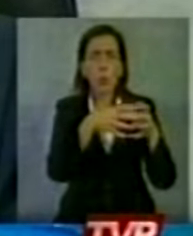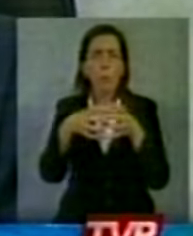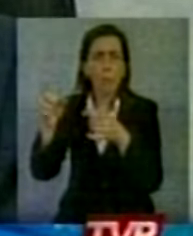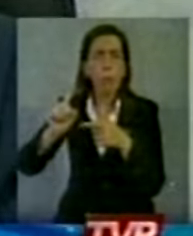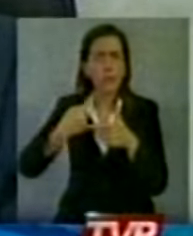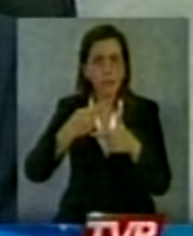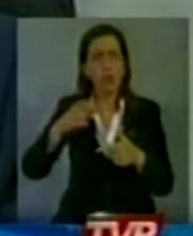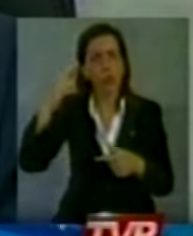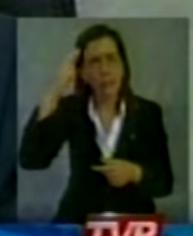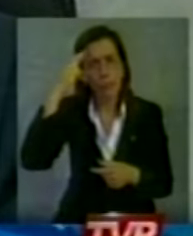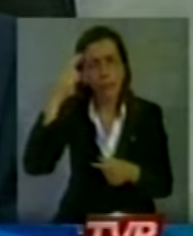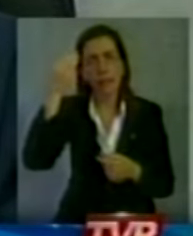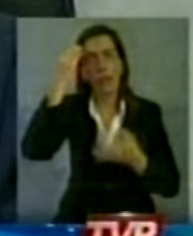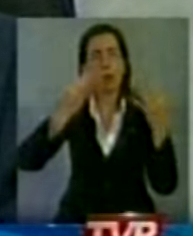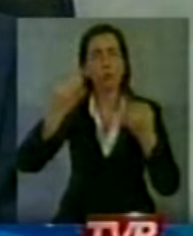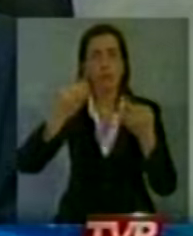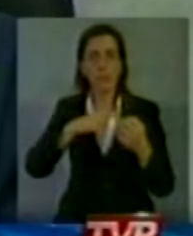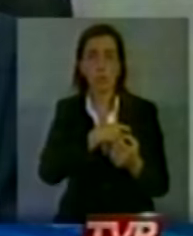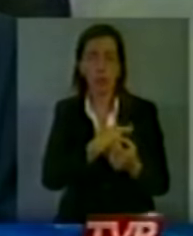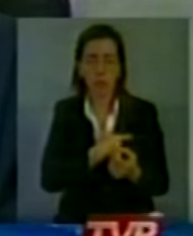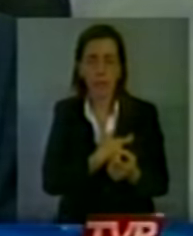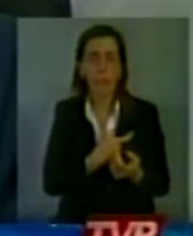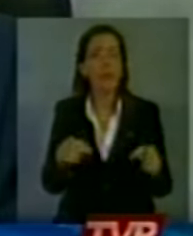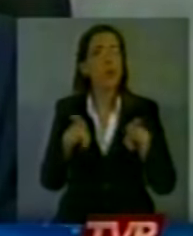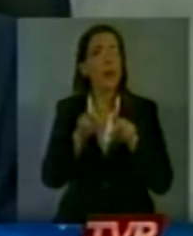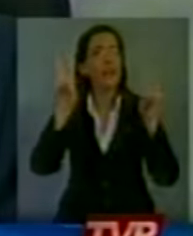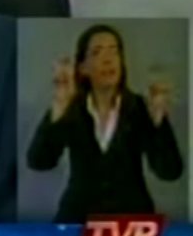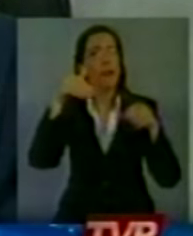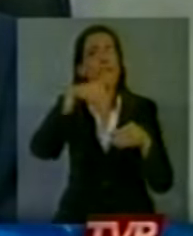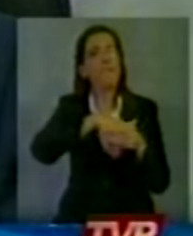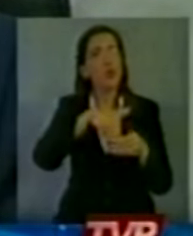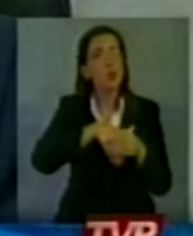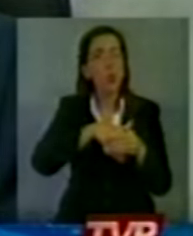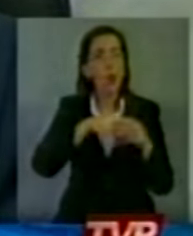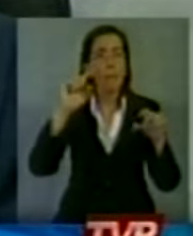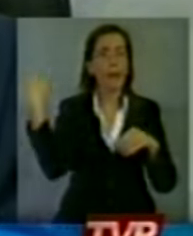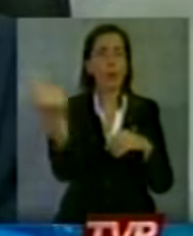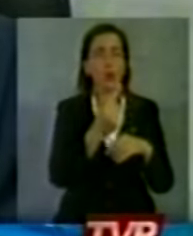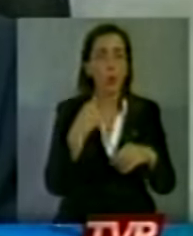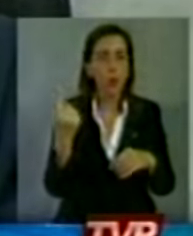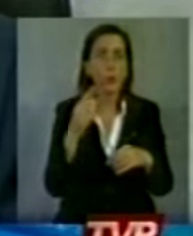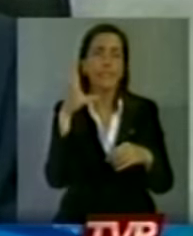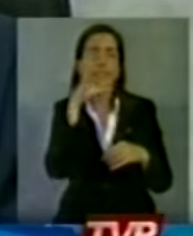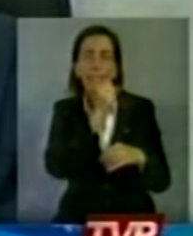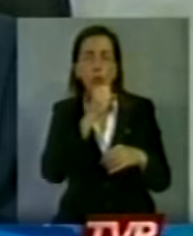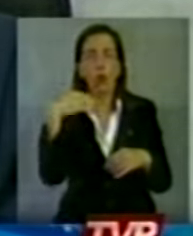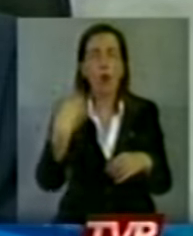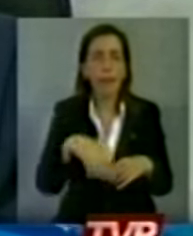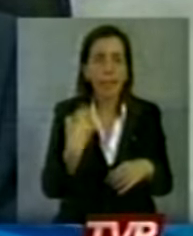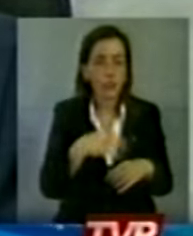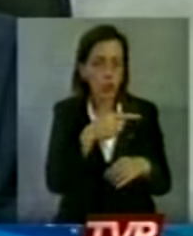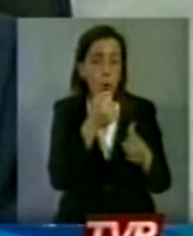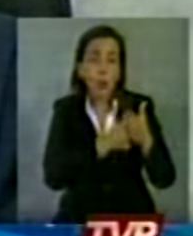fuerzas políticas, del mismo modo que el voto universal, secreto y obligatorio, por el cual